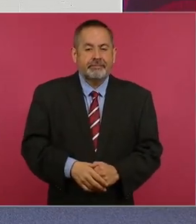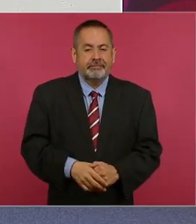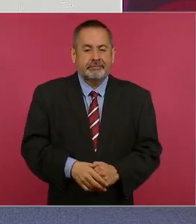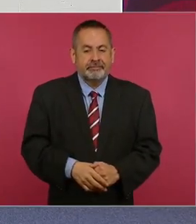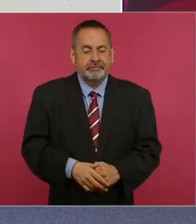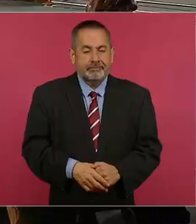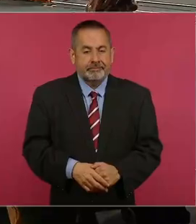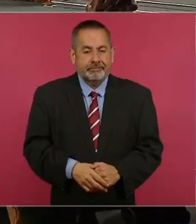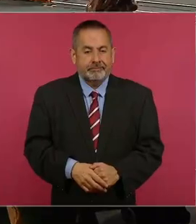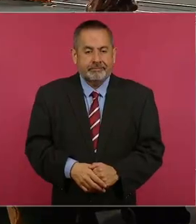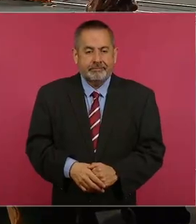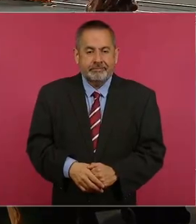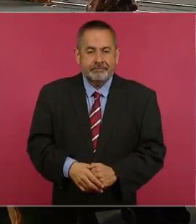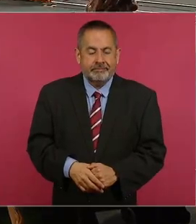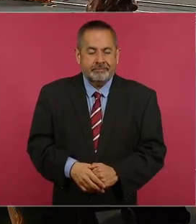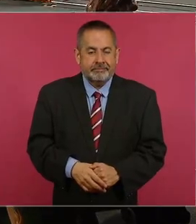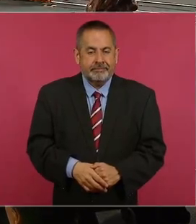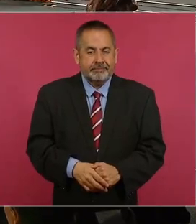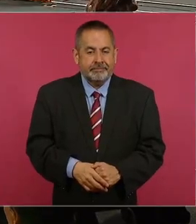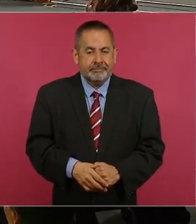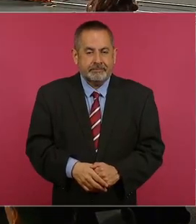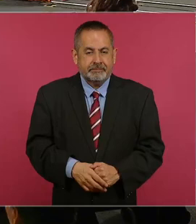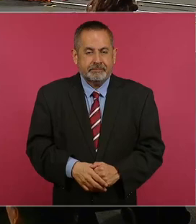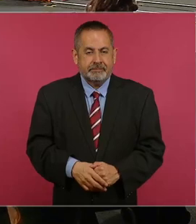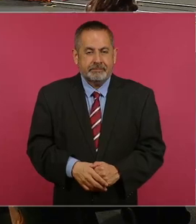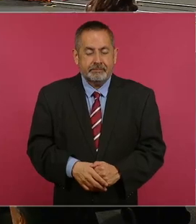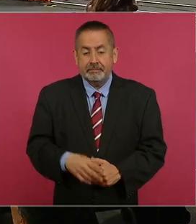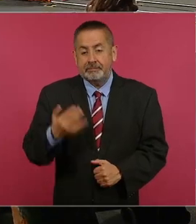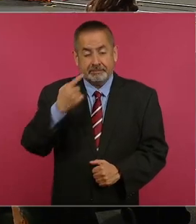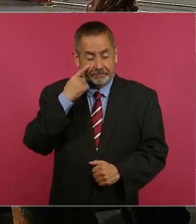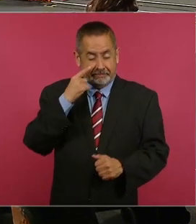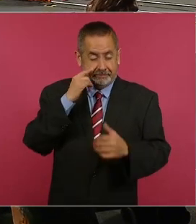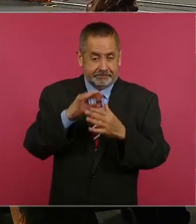Pero esto ya lo hay, miren,